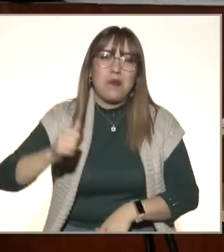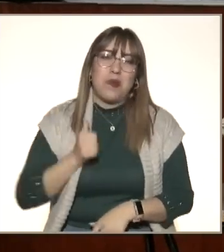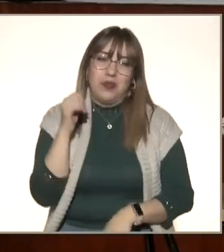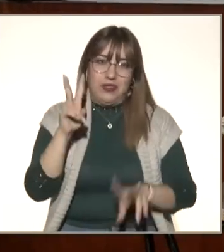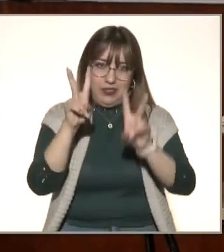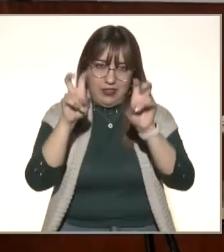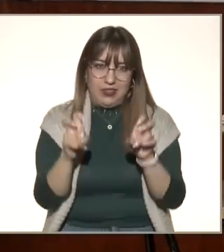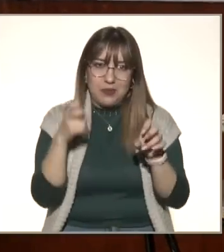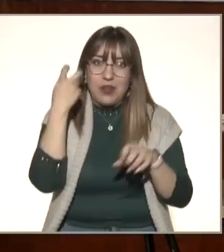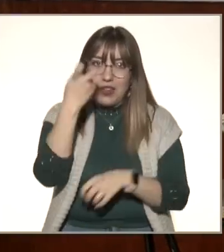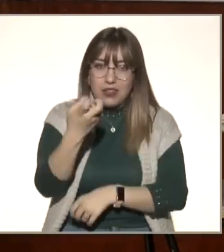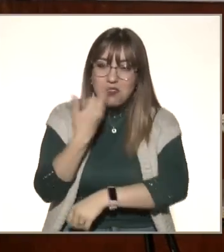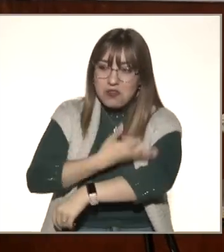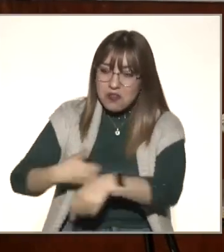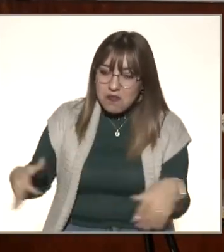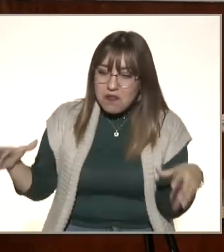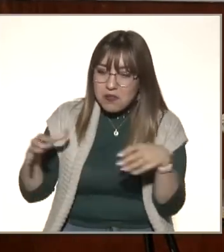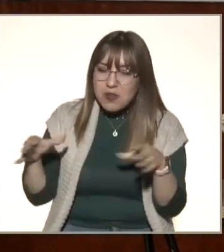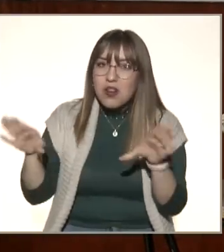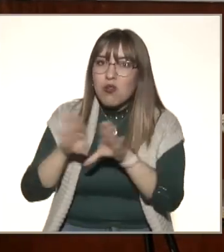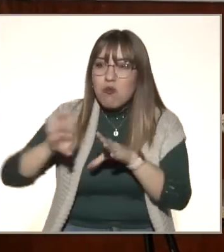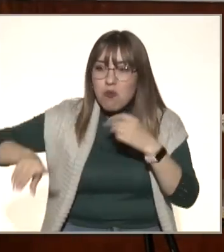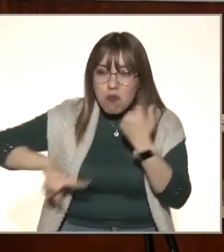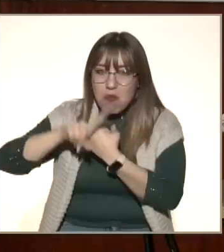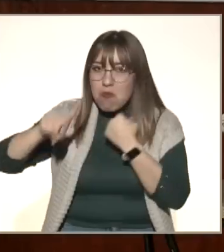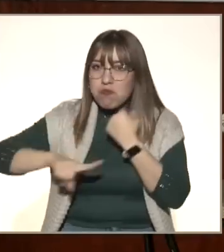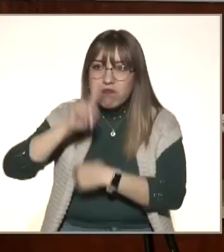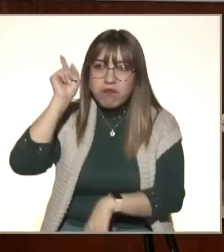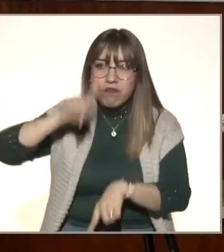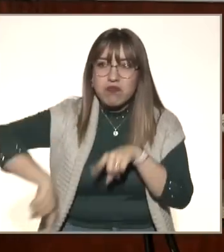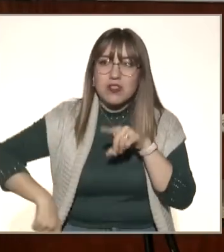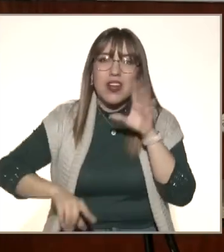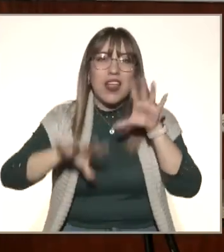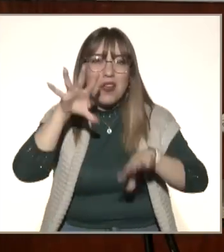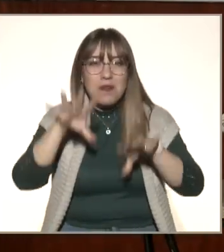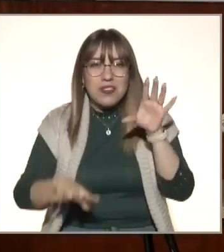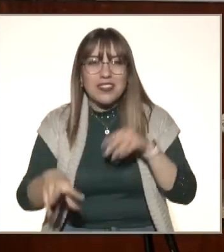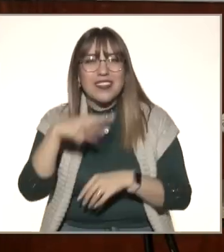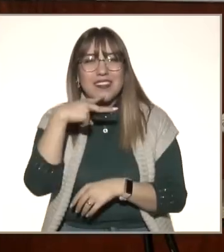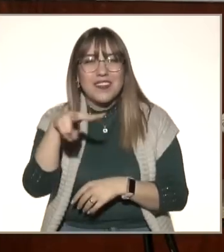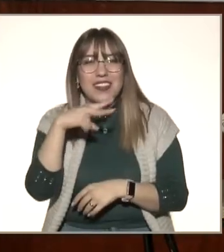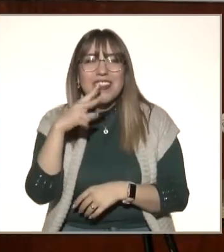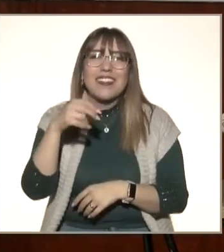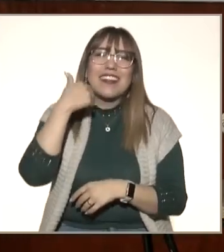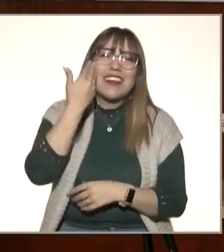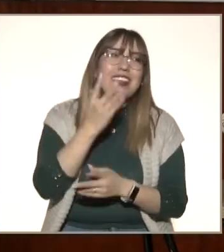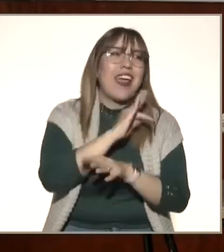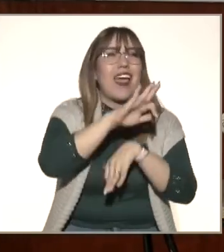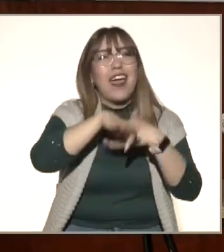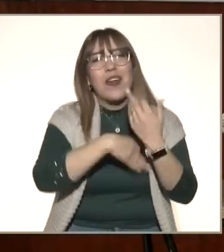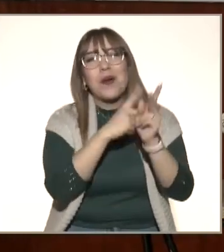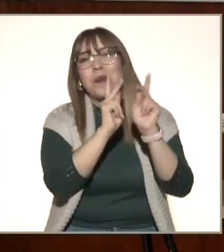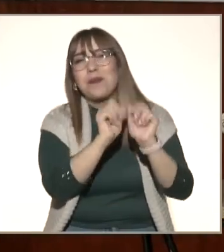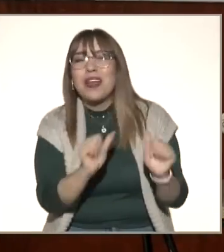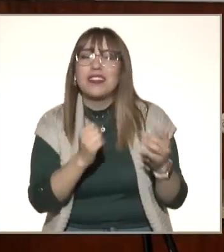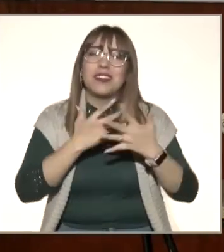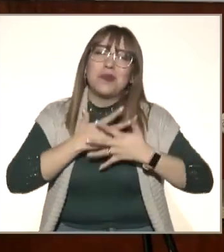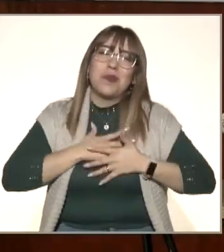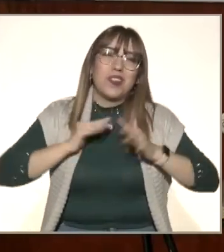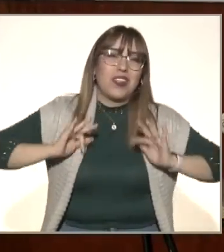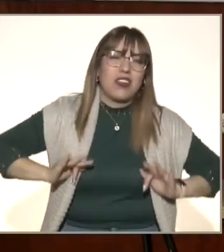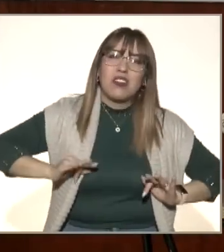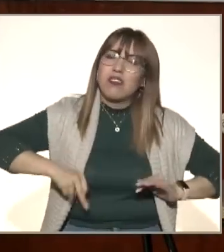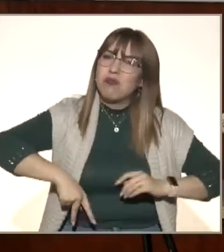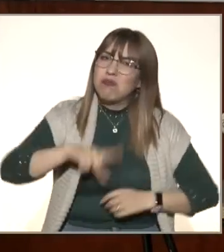situaciones en la familia. En Navidad tenemos tanta presión por estar de repente felices, por ser todo amor, por ser todo paz, que parece que es una época en la